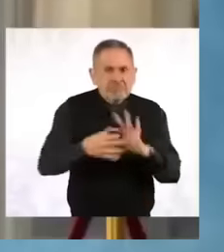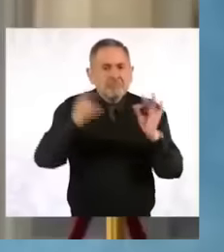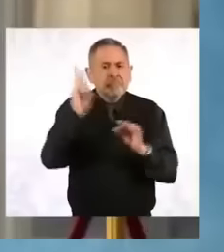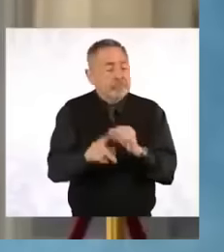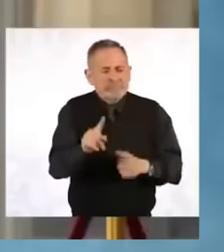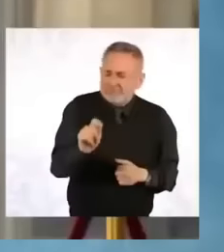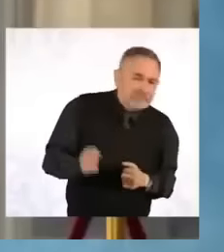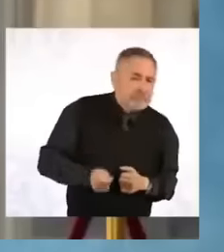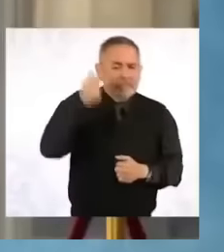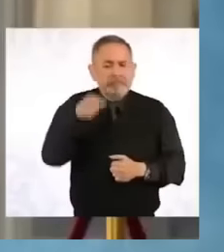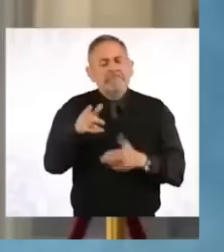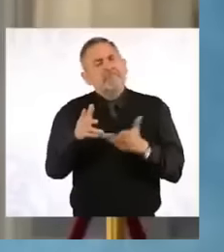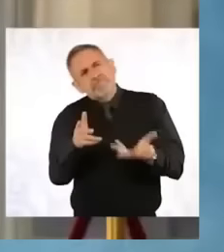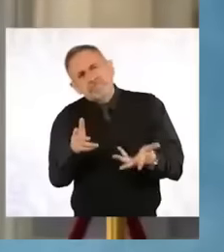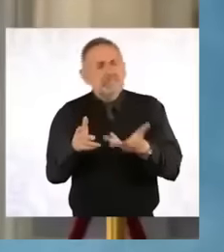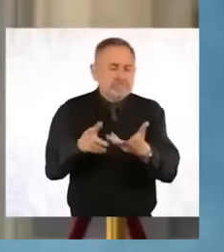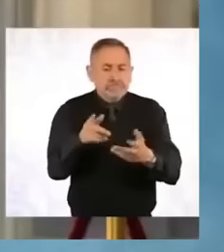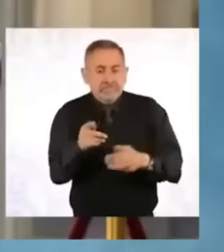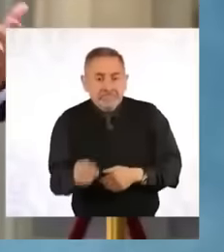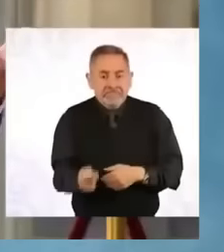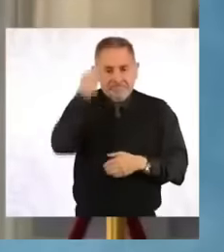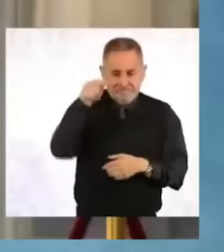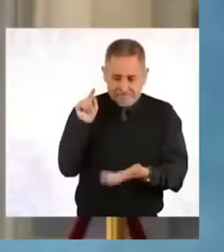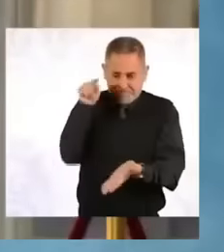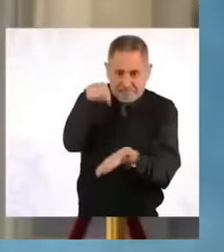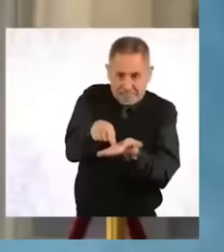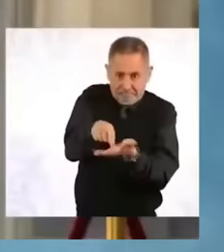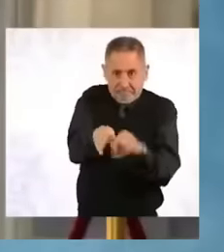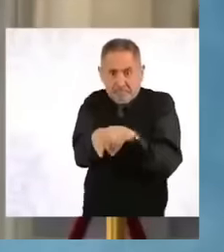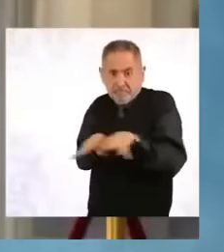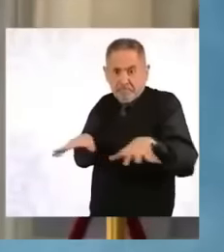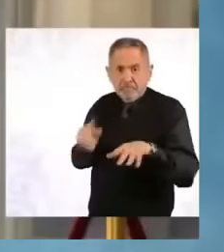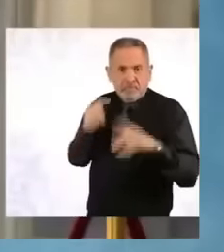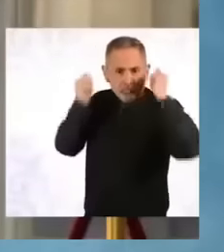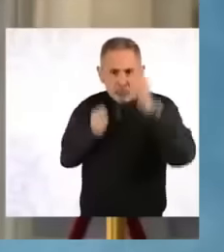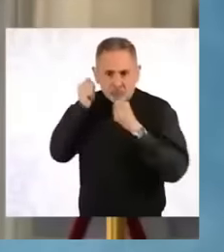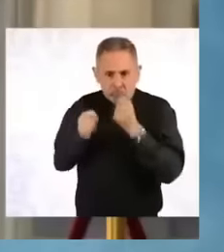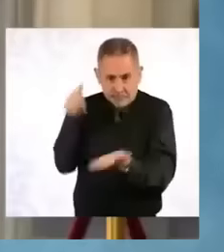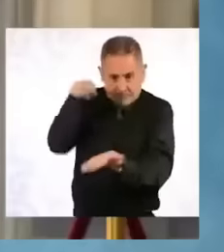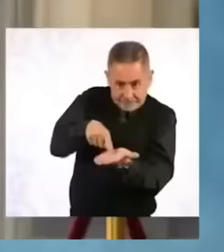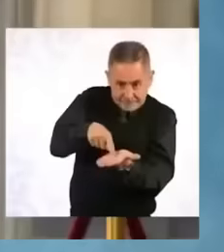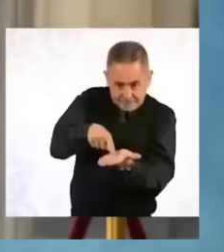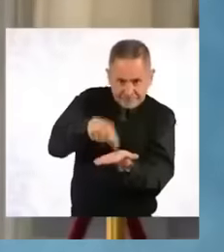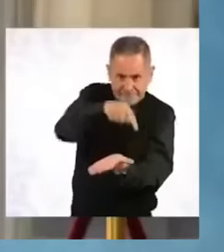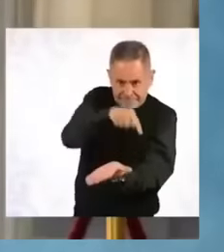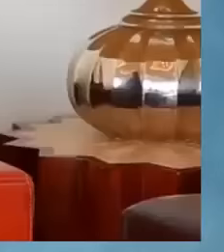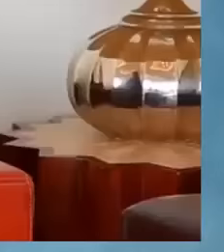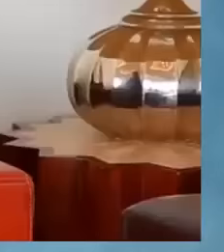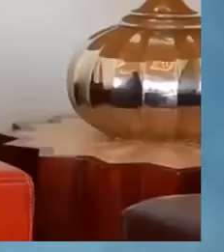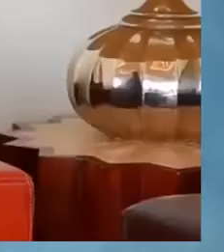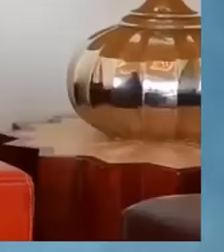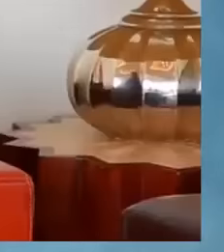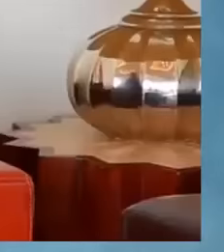Marcelo Ebrard mencionó que la reforma judicial no representa ningún riesgo para que México siga recibiendo inversiones.